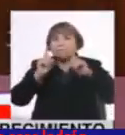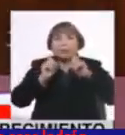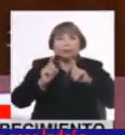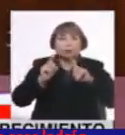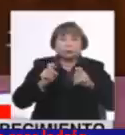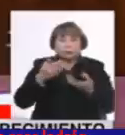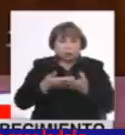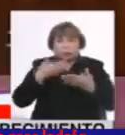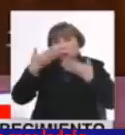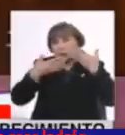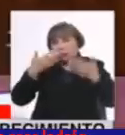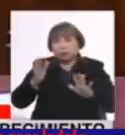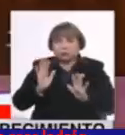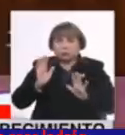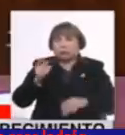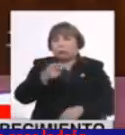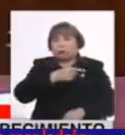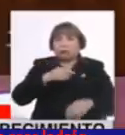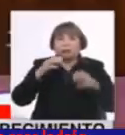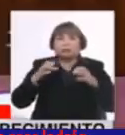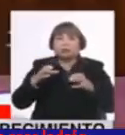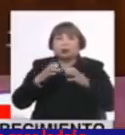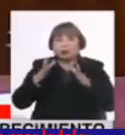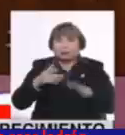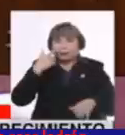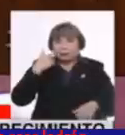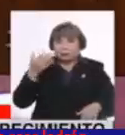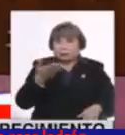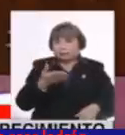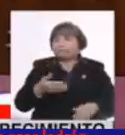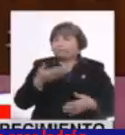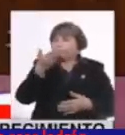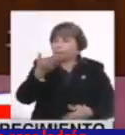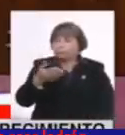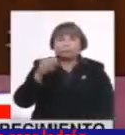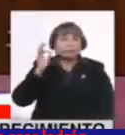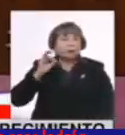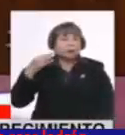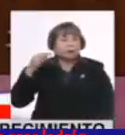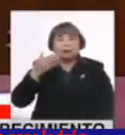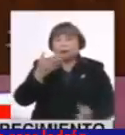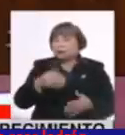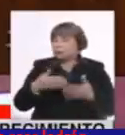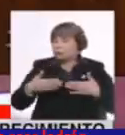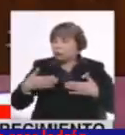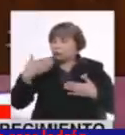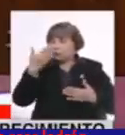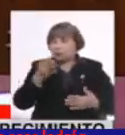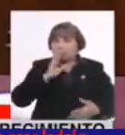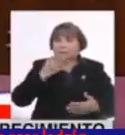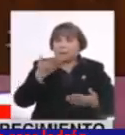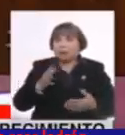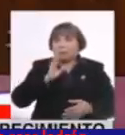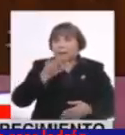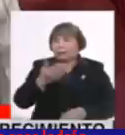preguntas, inclusive comentarios de los señores congresistas. Dicho esto, señorita Paredes, puede usted hacer el